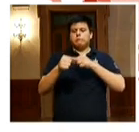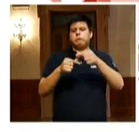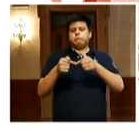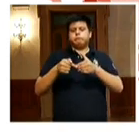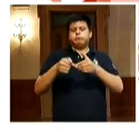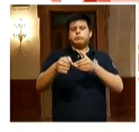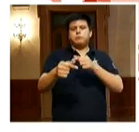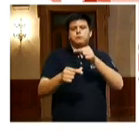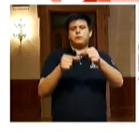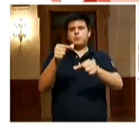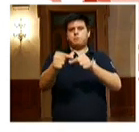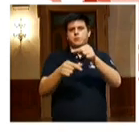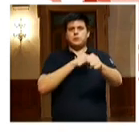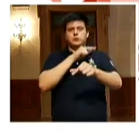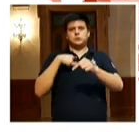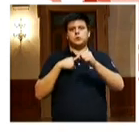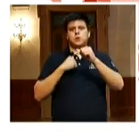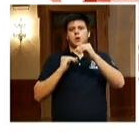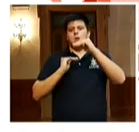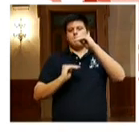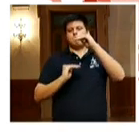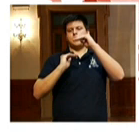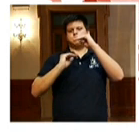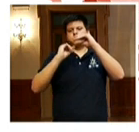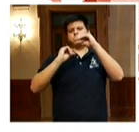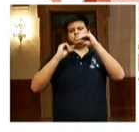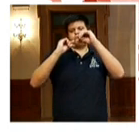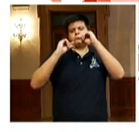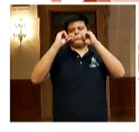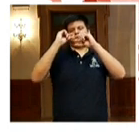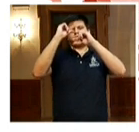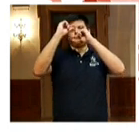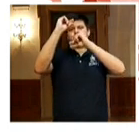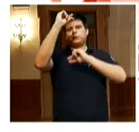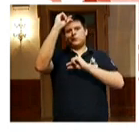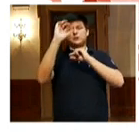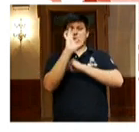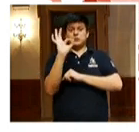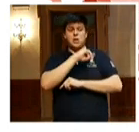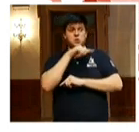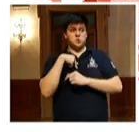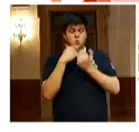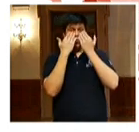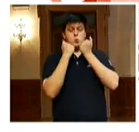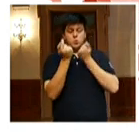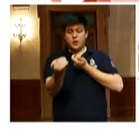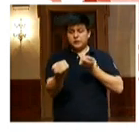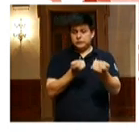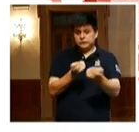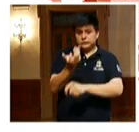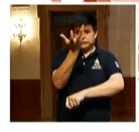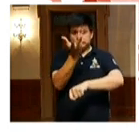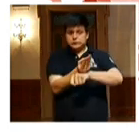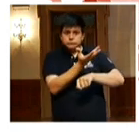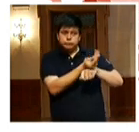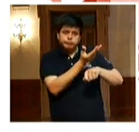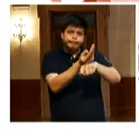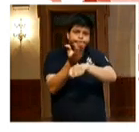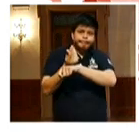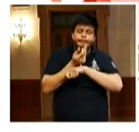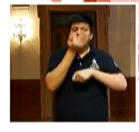vamos ascendiendo en los lugares si nosotros no ponemos no ponemos una solución en este momento no